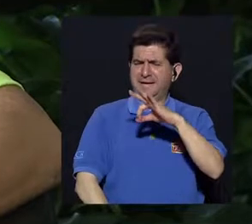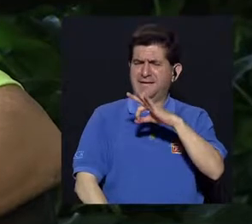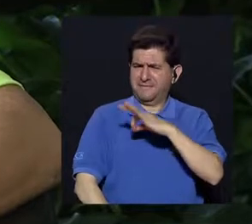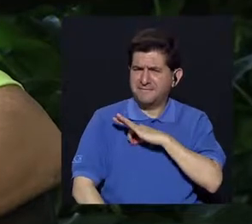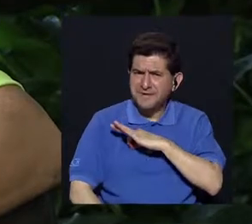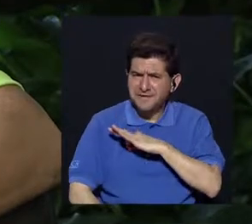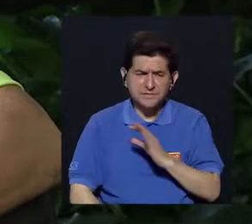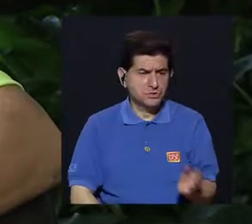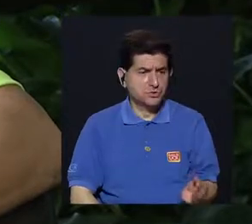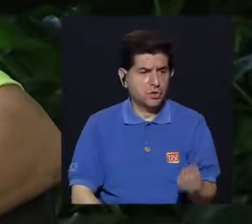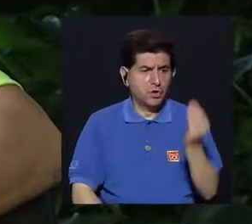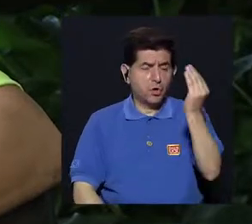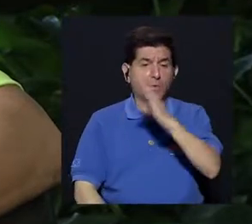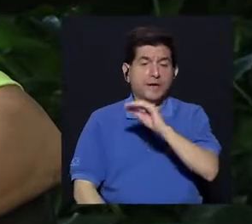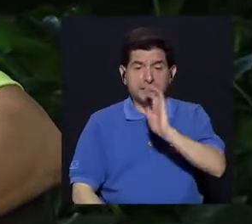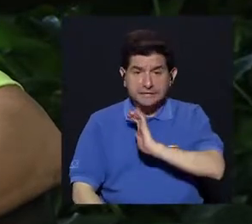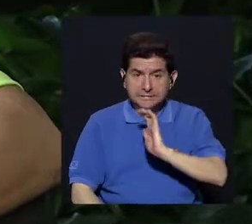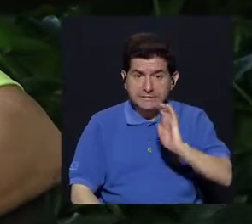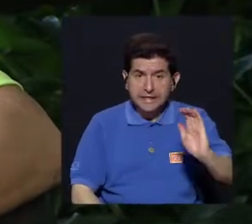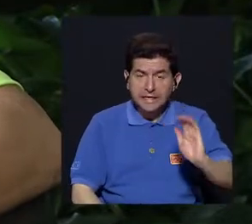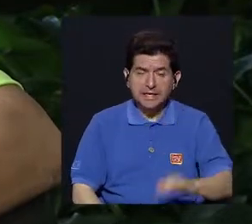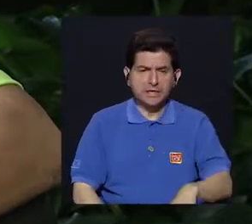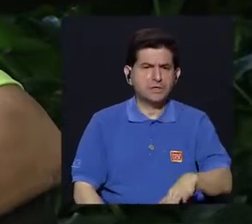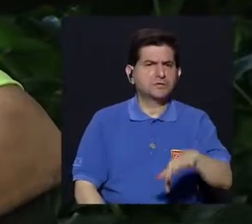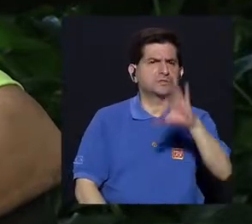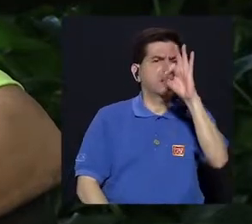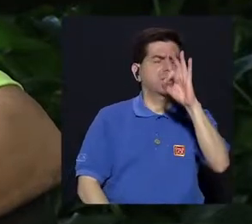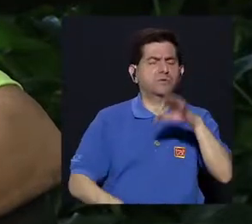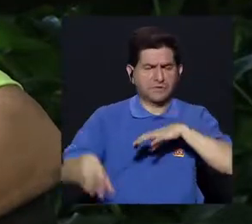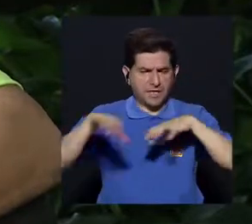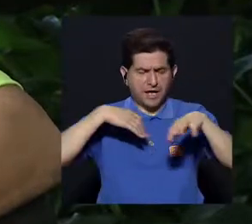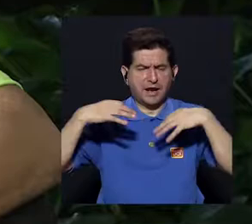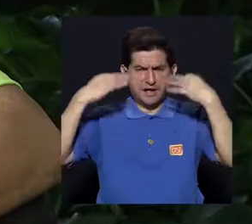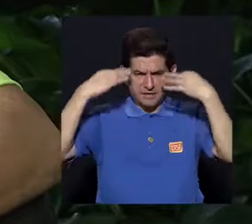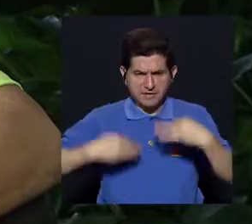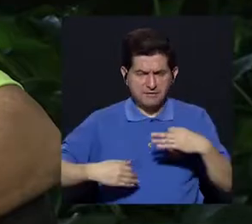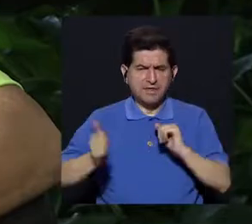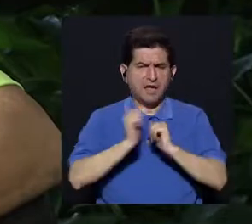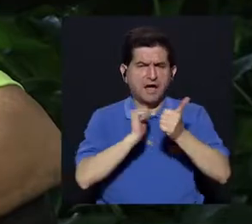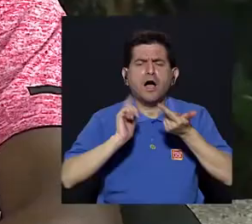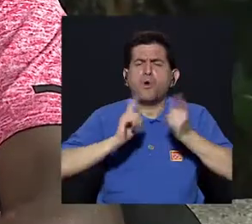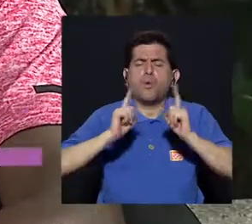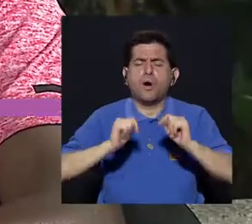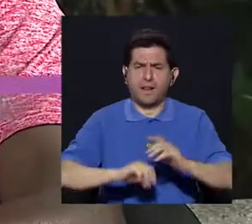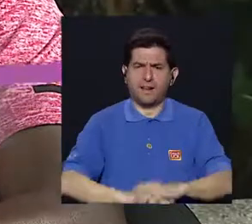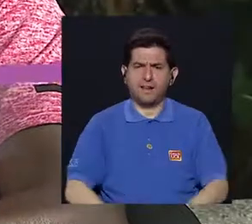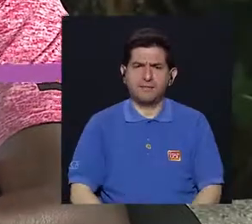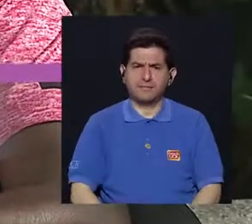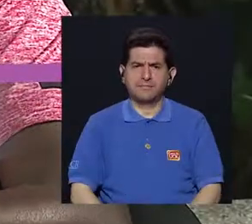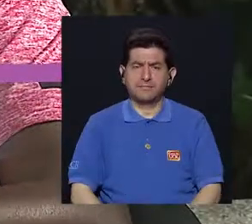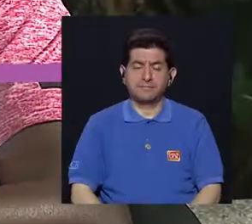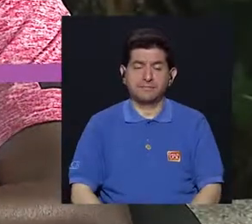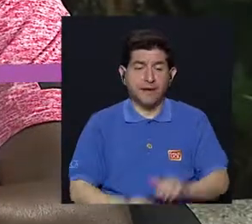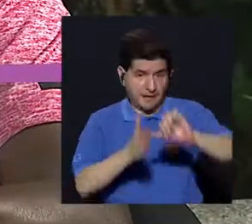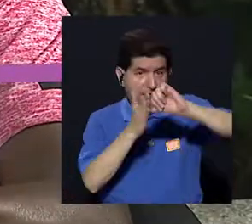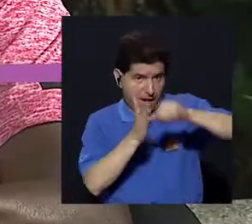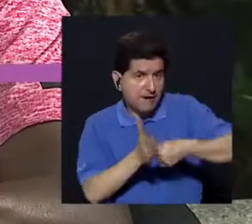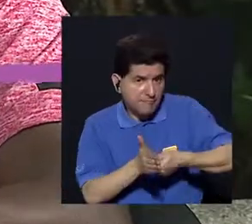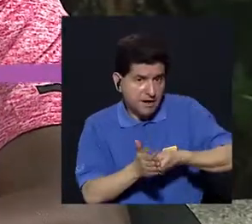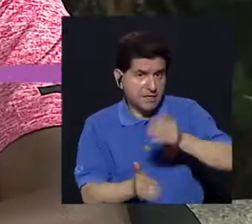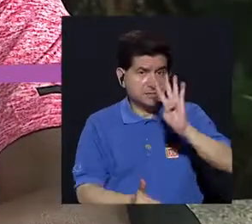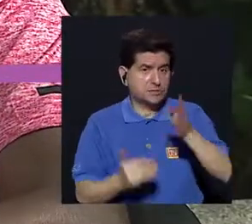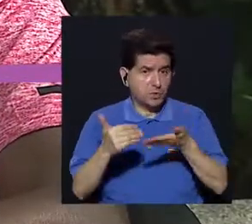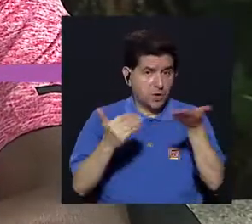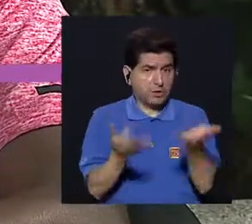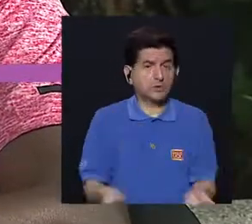beneficios que nuestra juventud y nuestra niñez encontrarían en la actividad física y en el deporte? Sí, yo creo que hay que recalcar